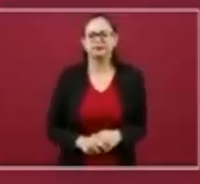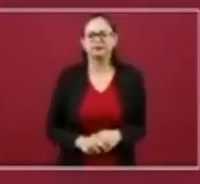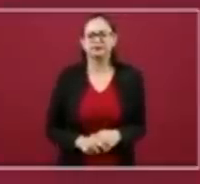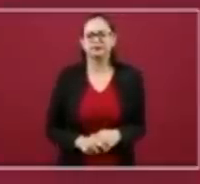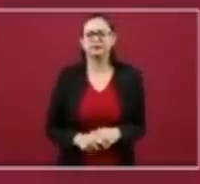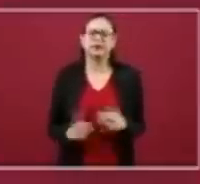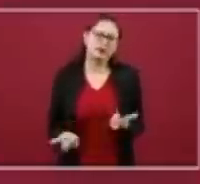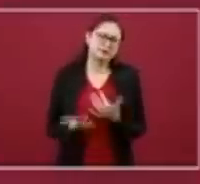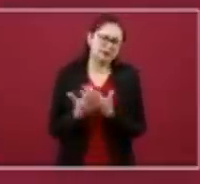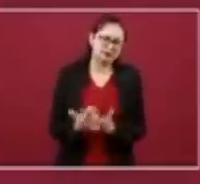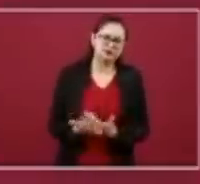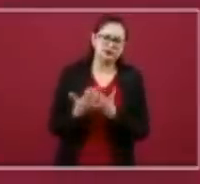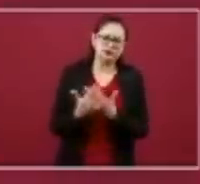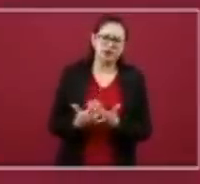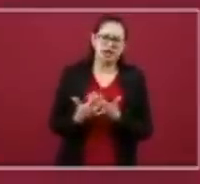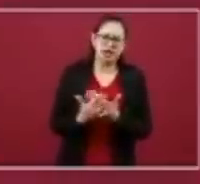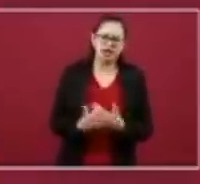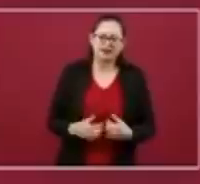Vamos a esperar.